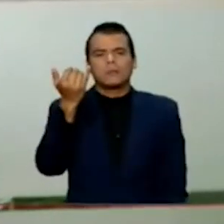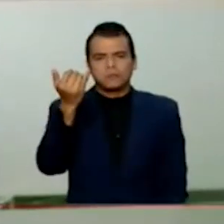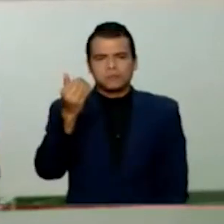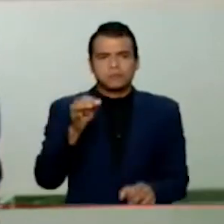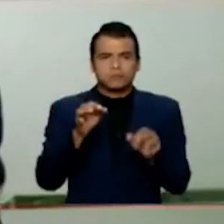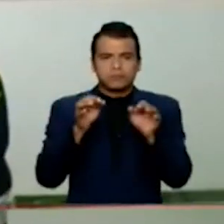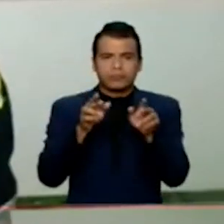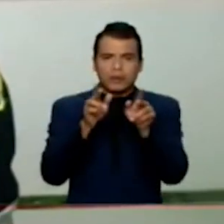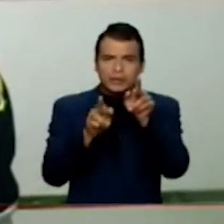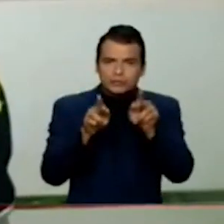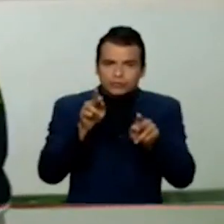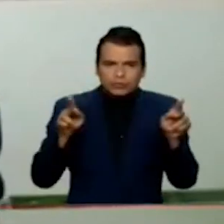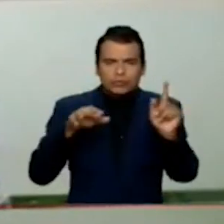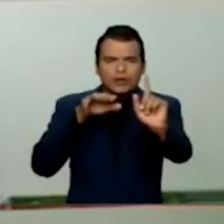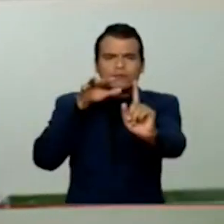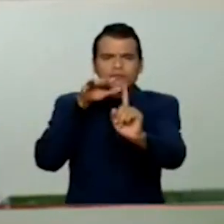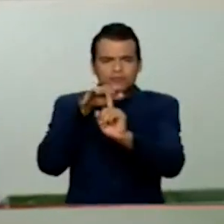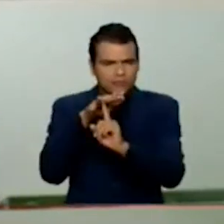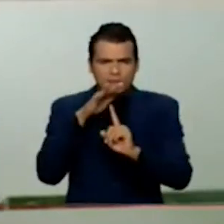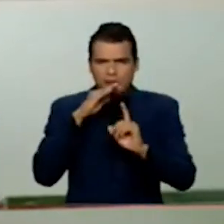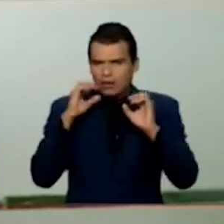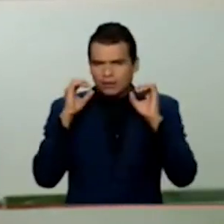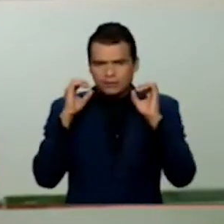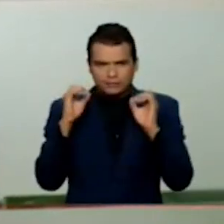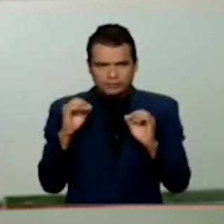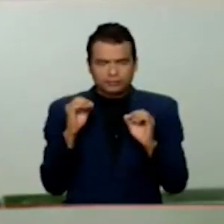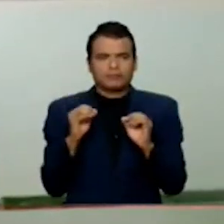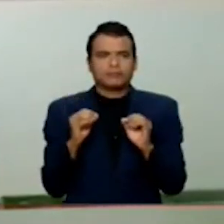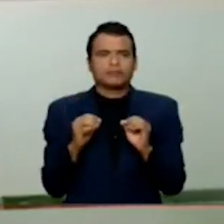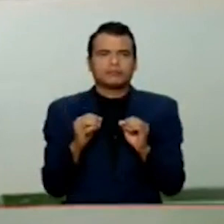reporte de personas lesionadas, no hay reporte de